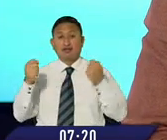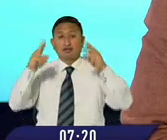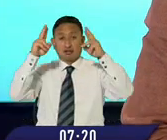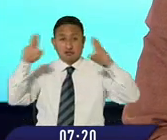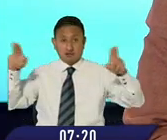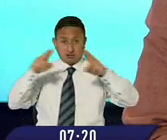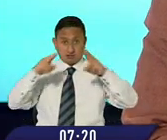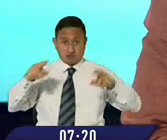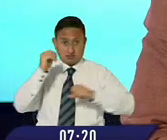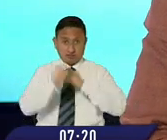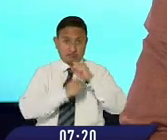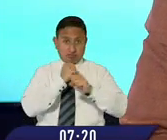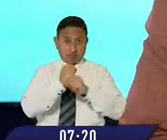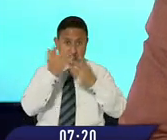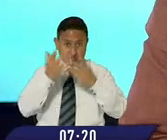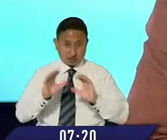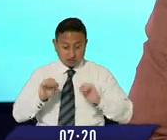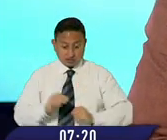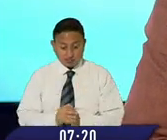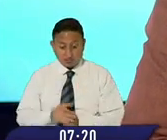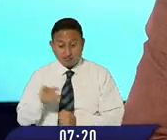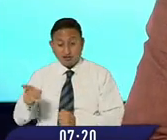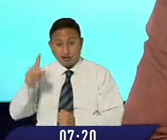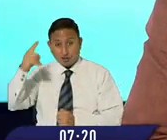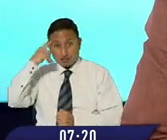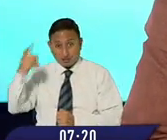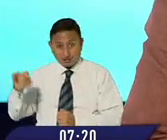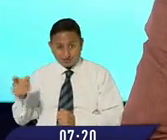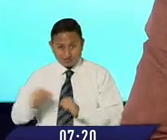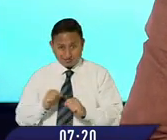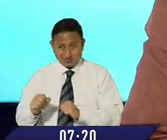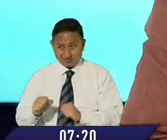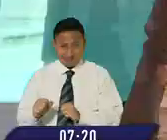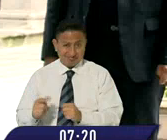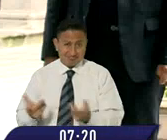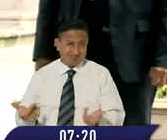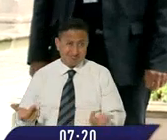año, más no alguna gestión del Ejecutivo.